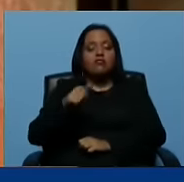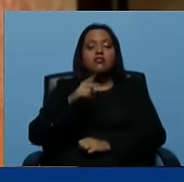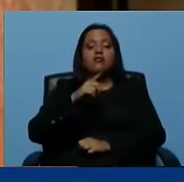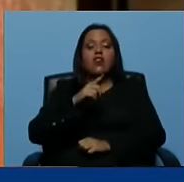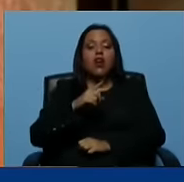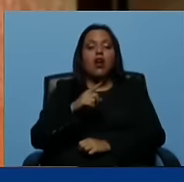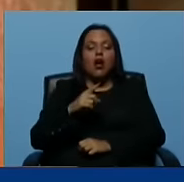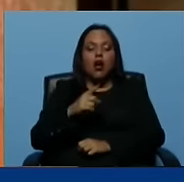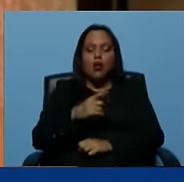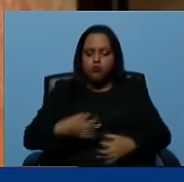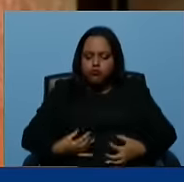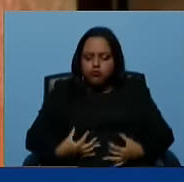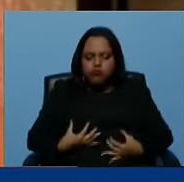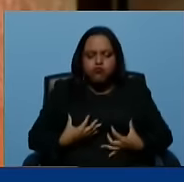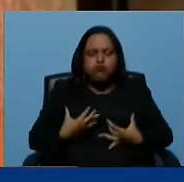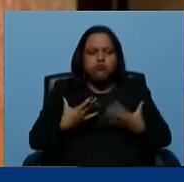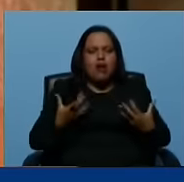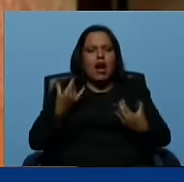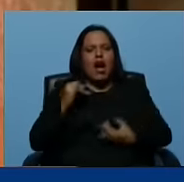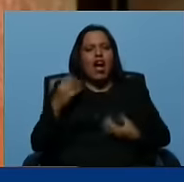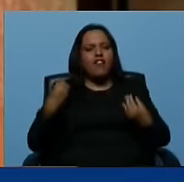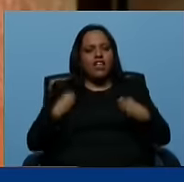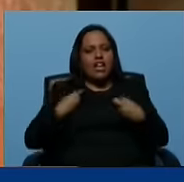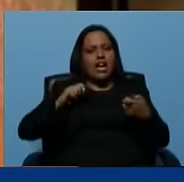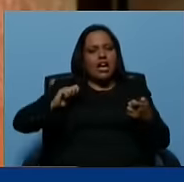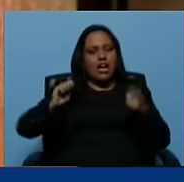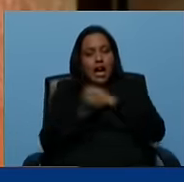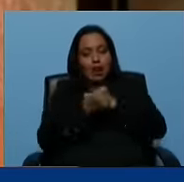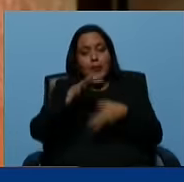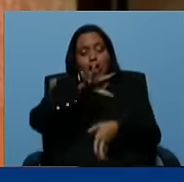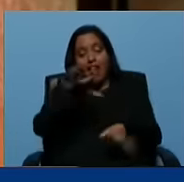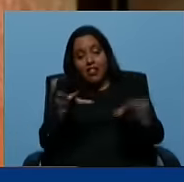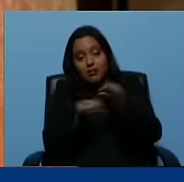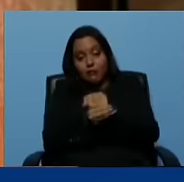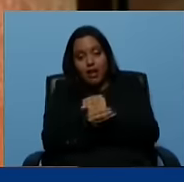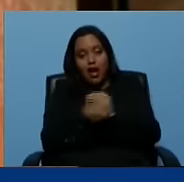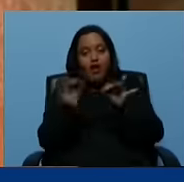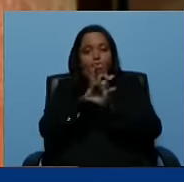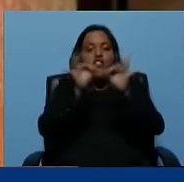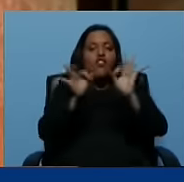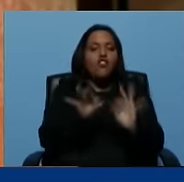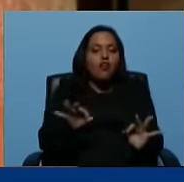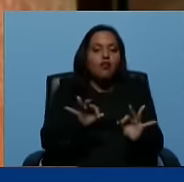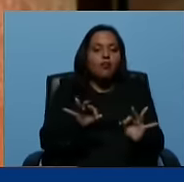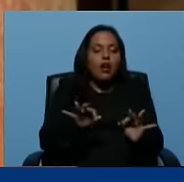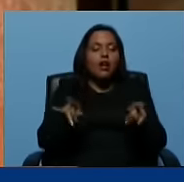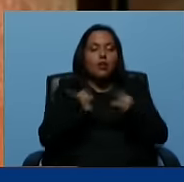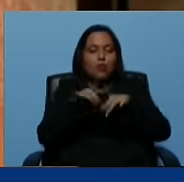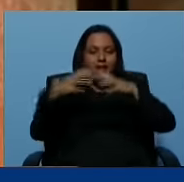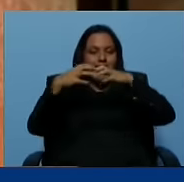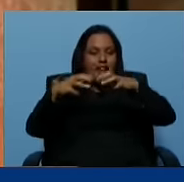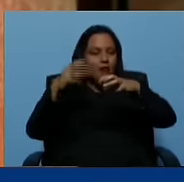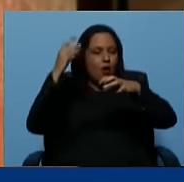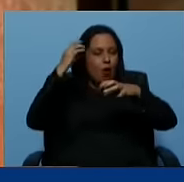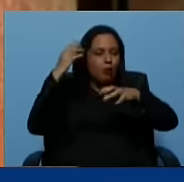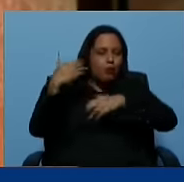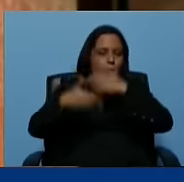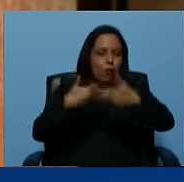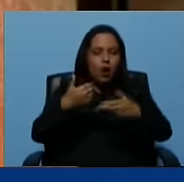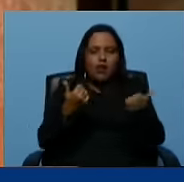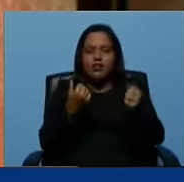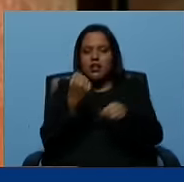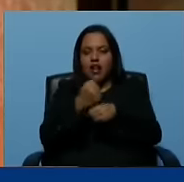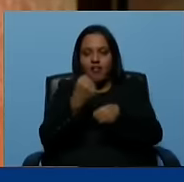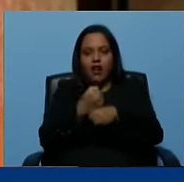en esa etapa de la vida condicionan la forma como la amígdala va a funcionar. La